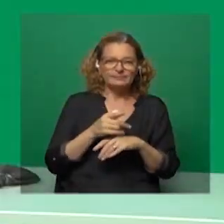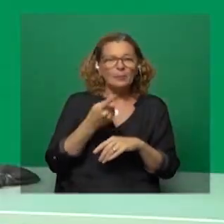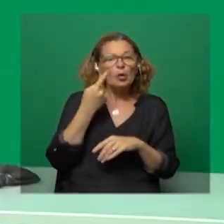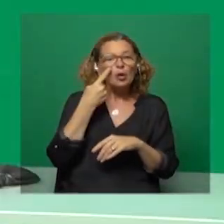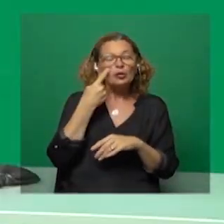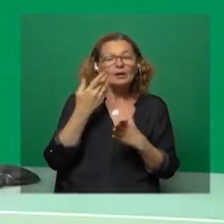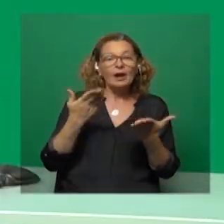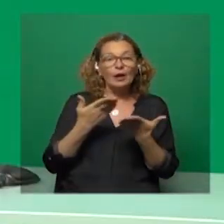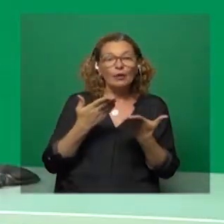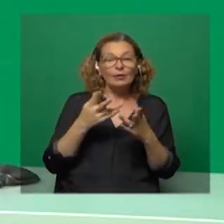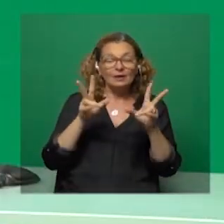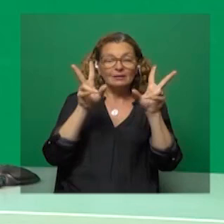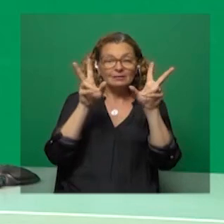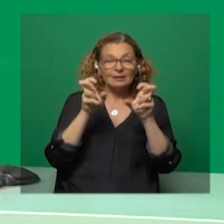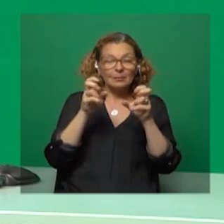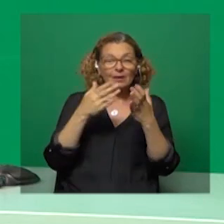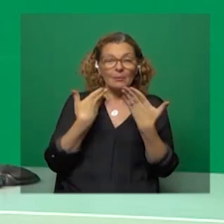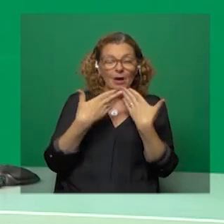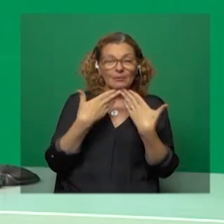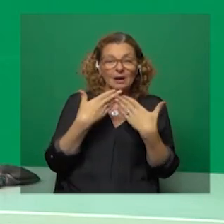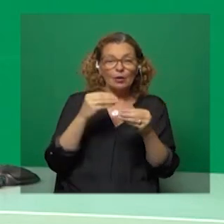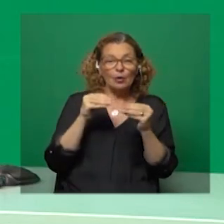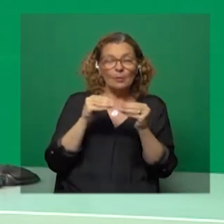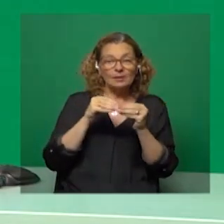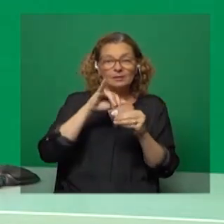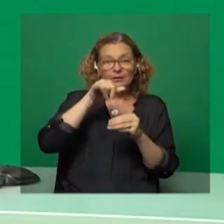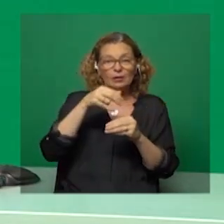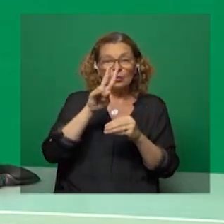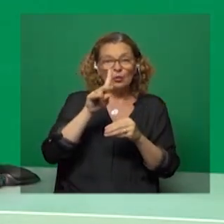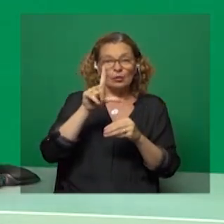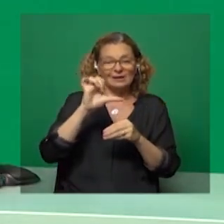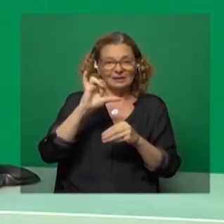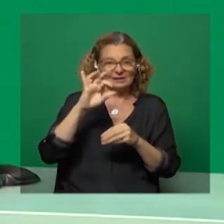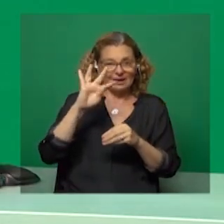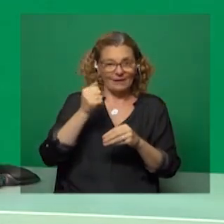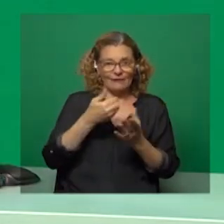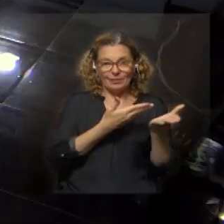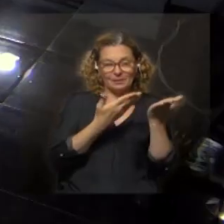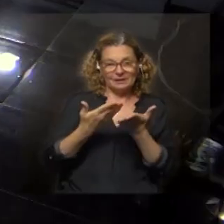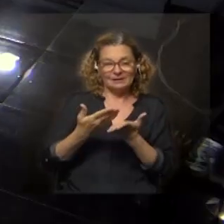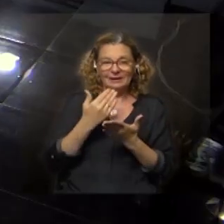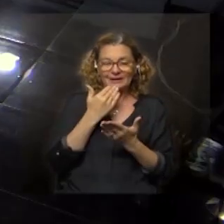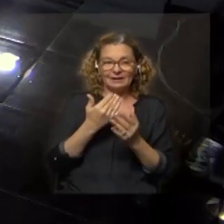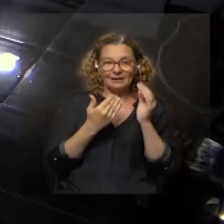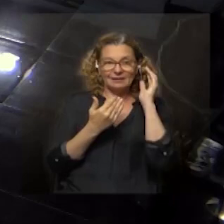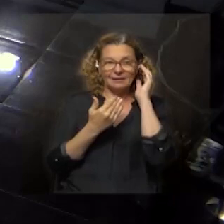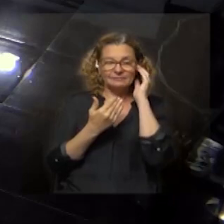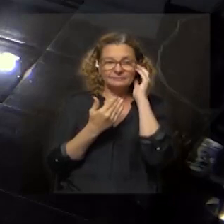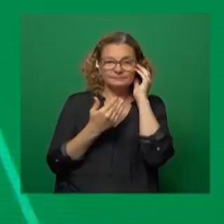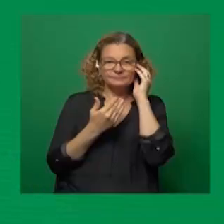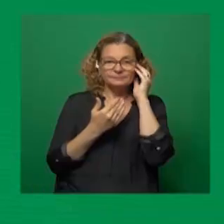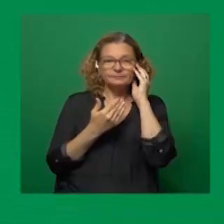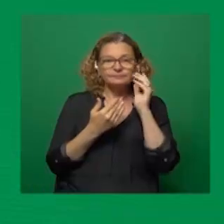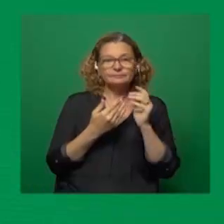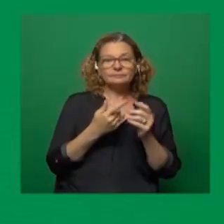a conocer ahora Cuál será el tema que desarrollará nuestra compañera Julieta Núñez Cómo andas Julieta bienvenida Muchas gracias Wilmar bienvenida a ti también